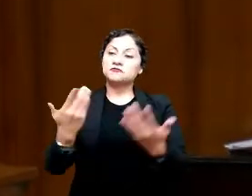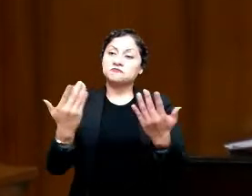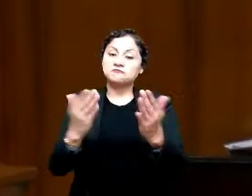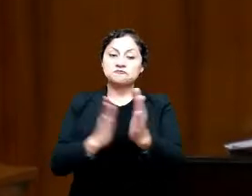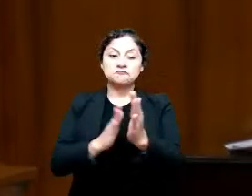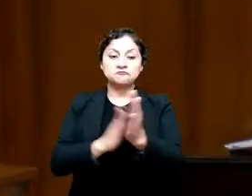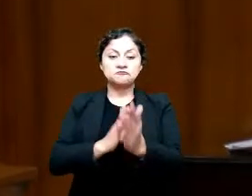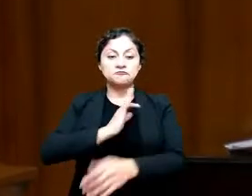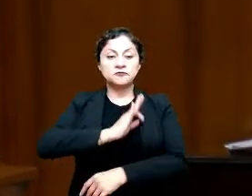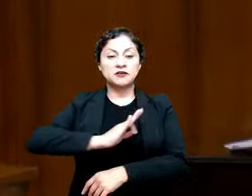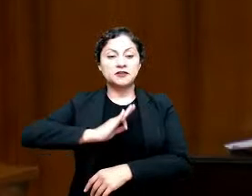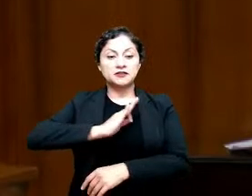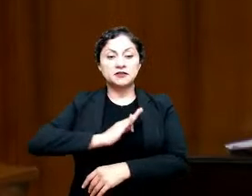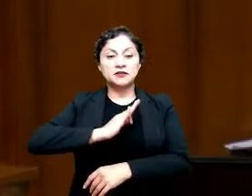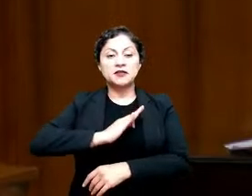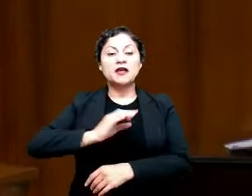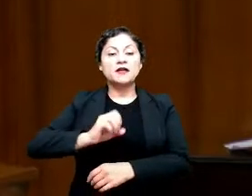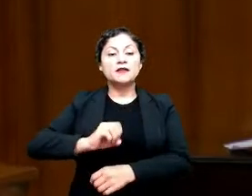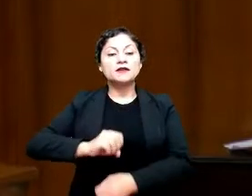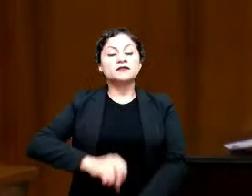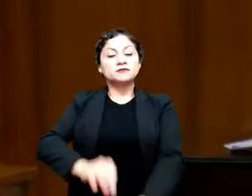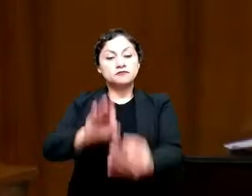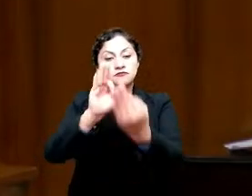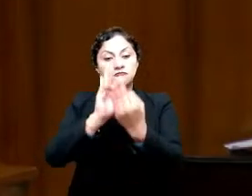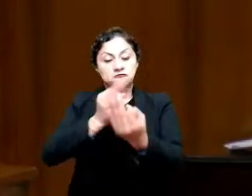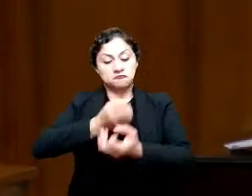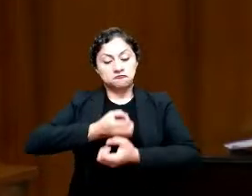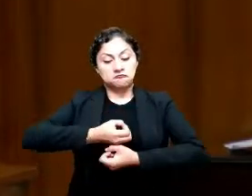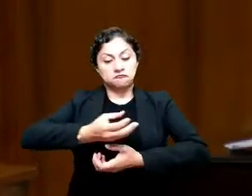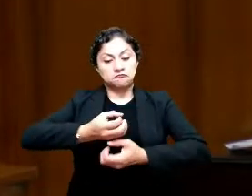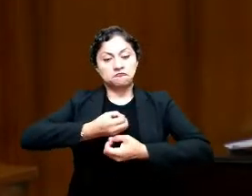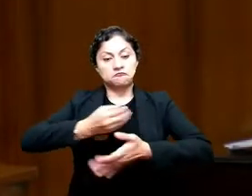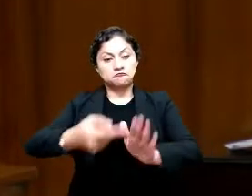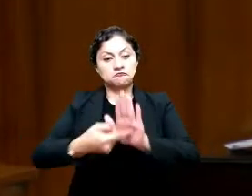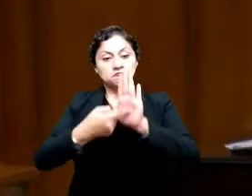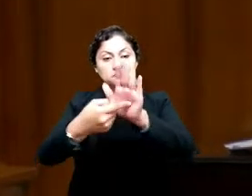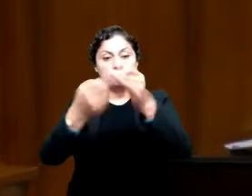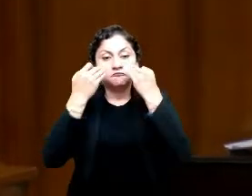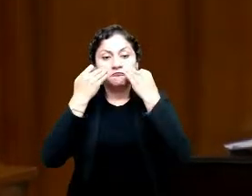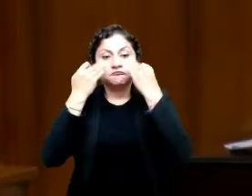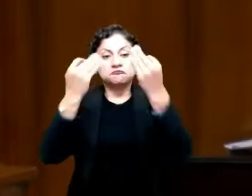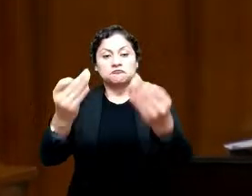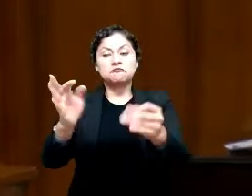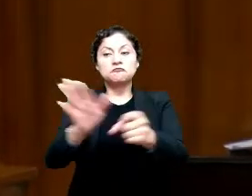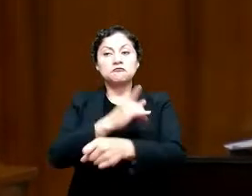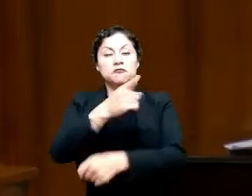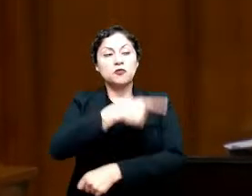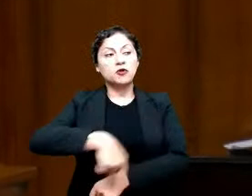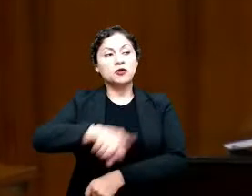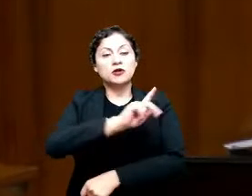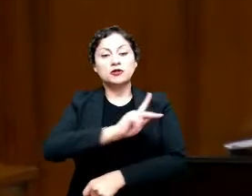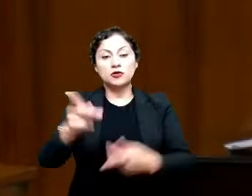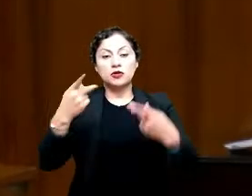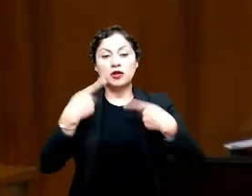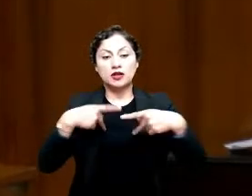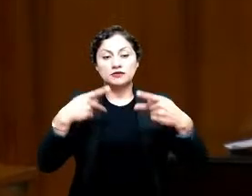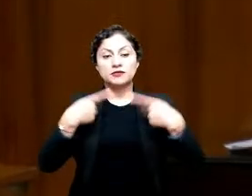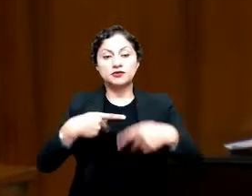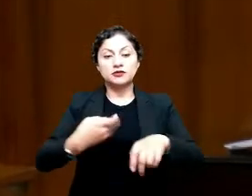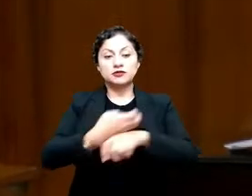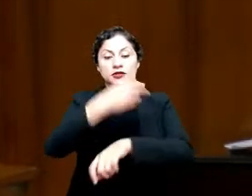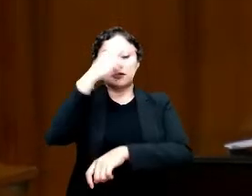y rendición de cuentas que, sin lugar a dudas, las y los mexiquenses exigen gobiernos de